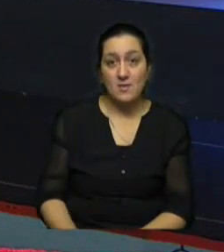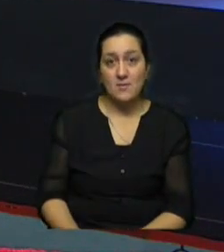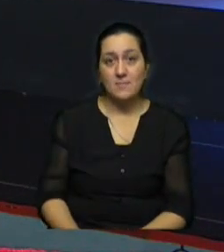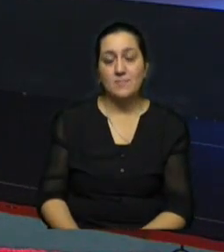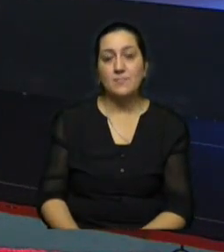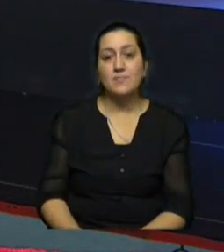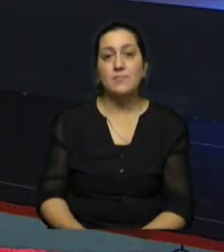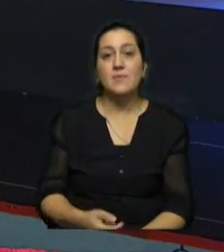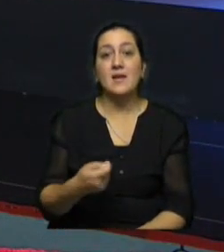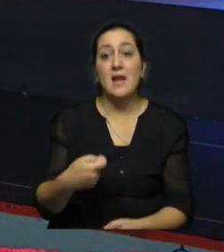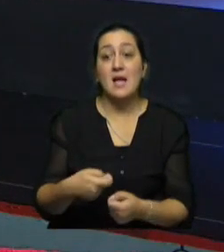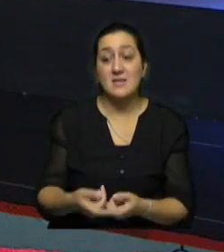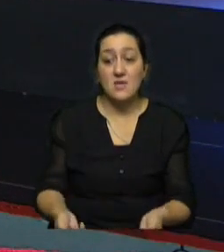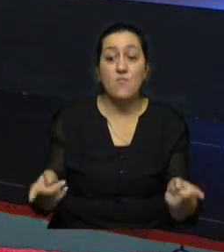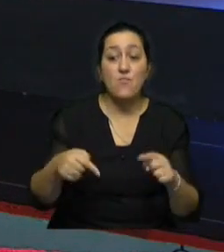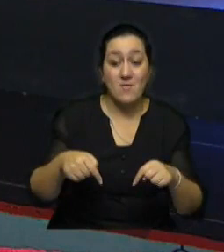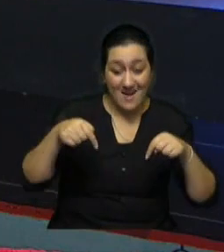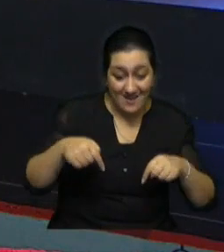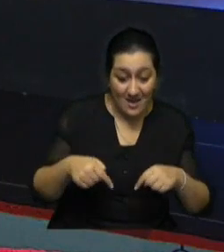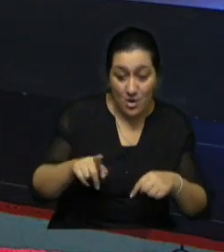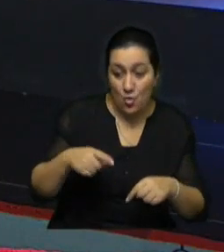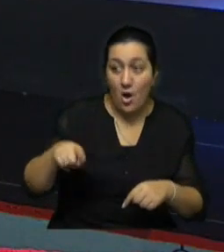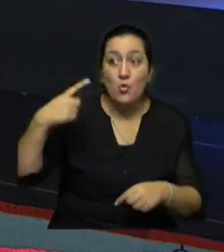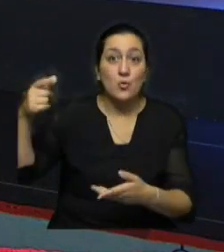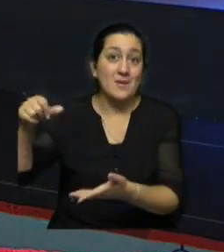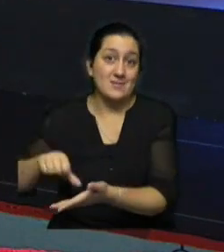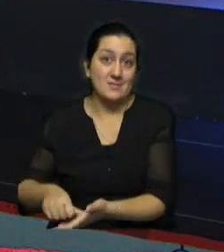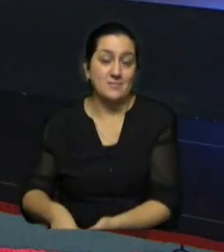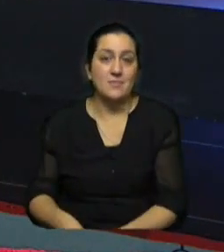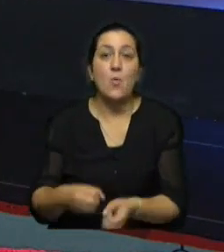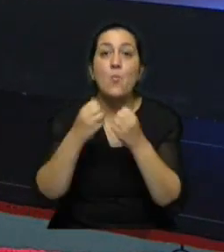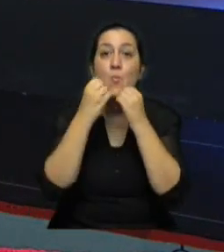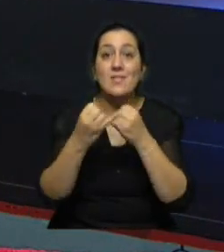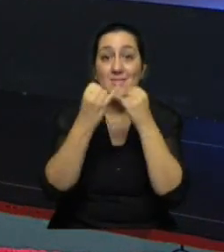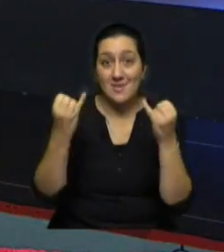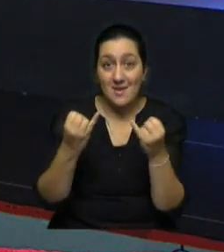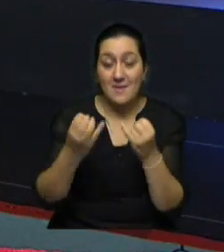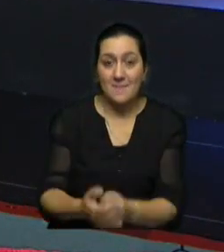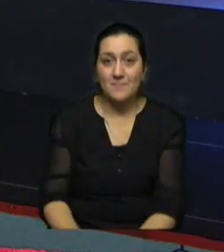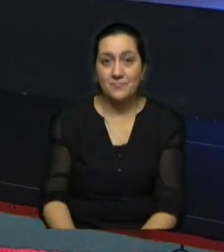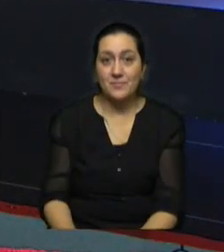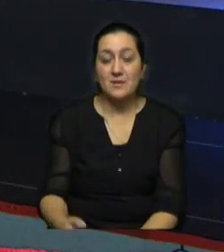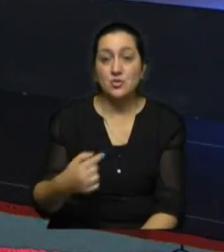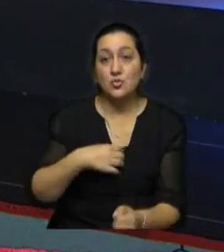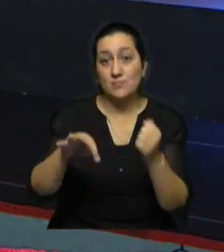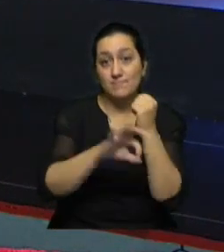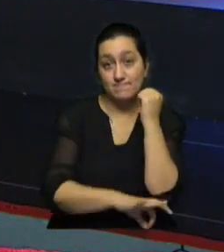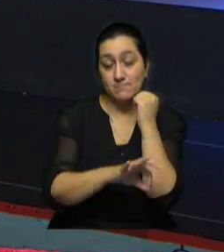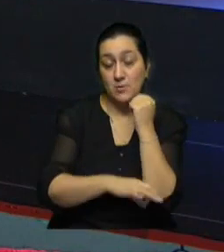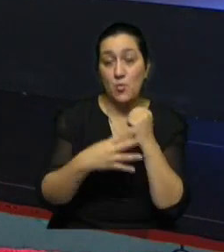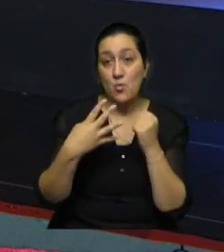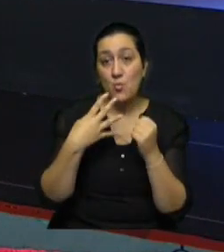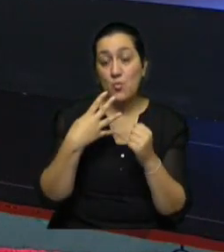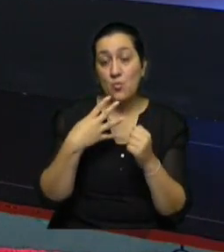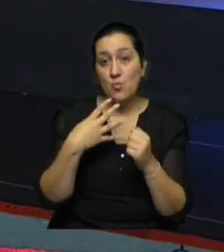vuelvan a nosotros mismos, no a otros. Buen día. Soy doméstica, tengo 4 años, 2 menores a